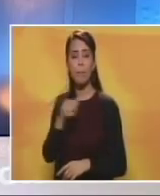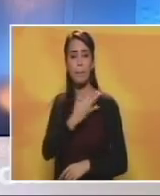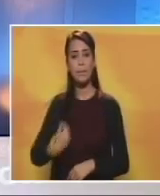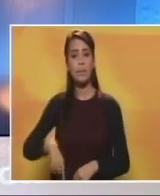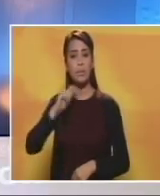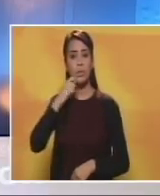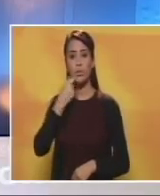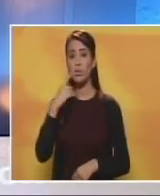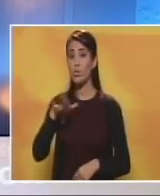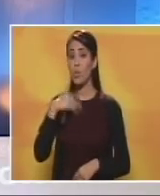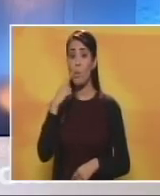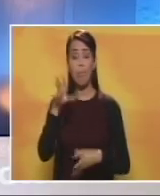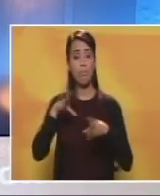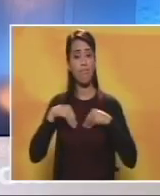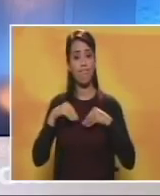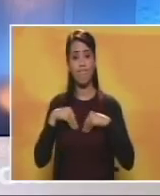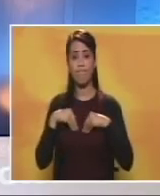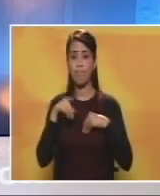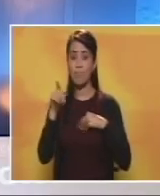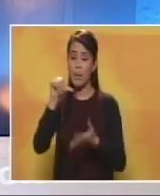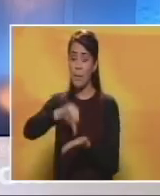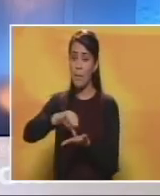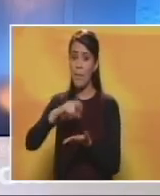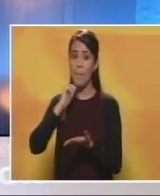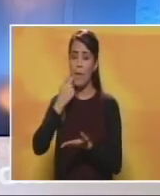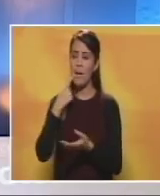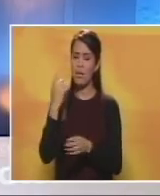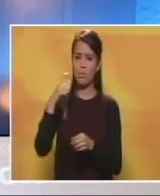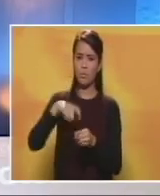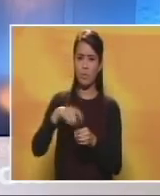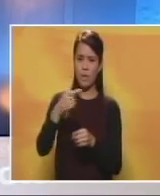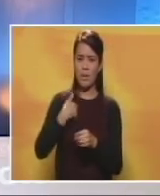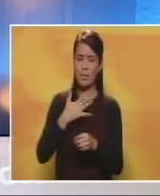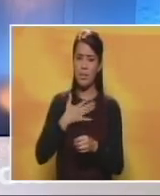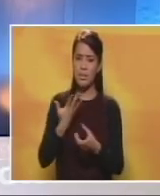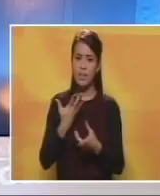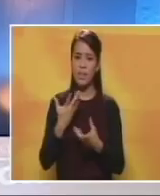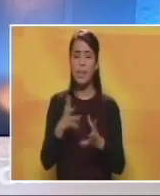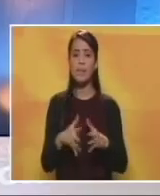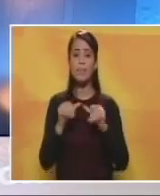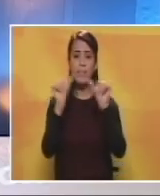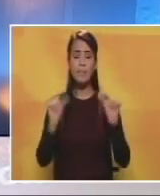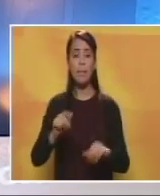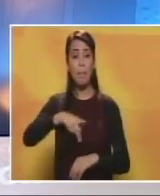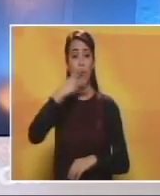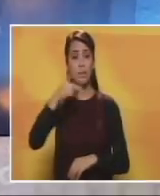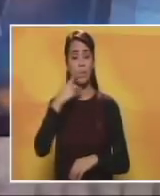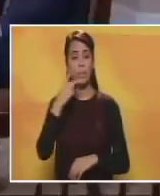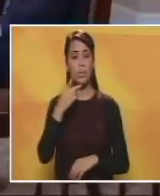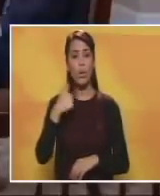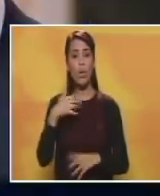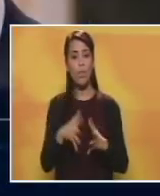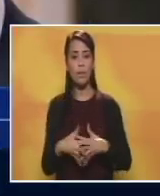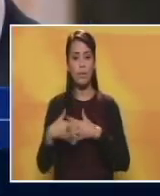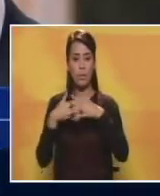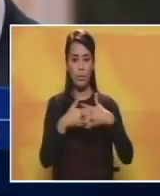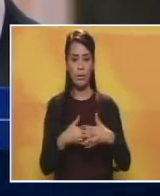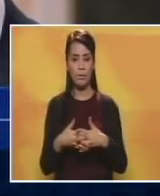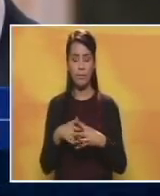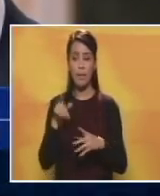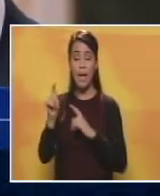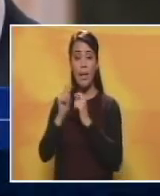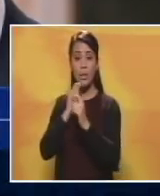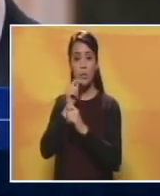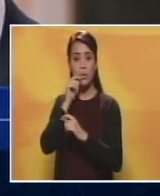Putin, que no podía aceptar que Moscú siguiera interfiriendo en el sistema político estadounidense. En entrevista exclusiva con la cadena CBS,